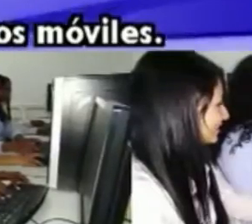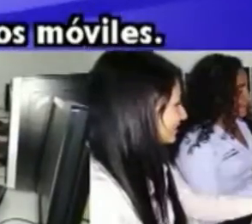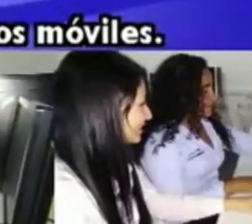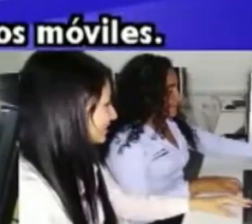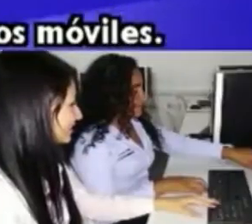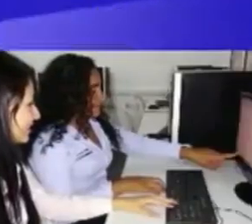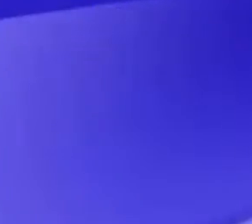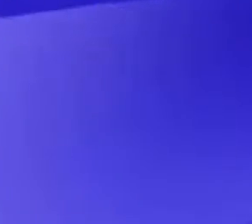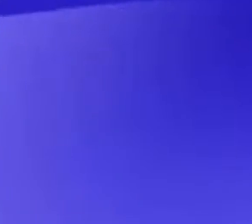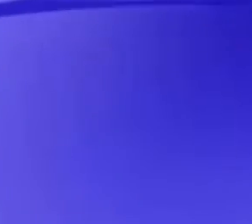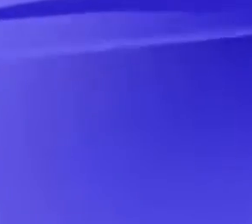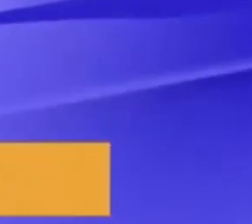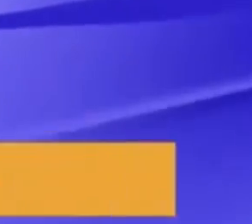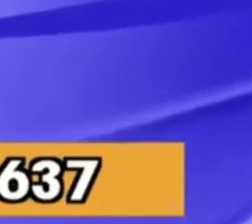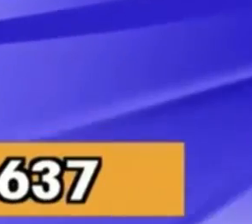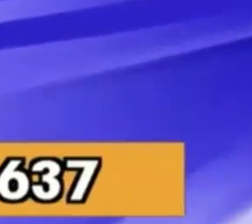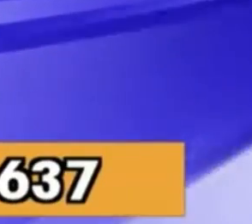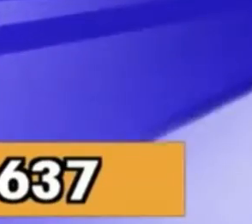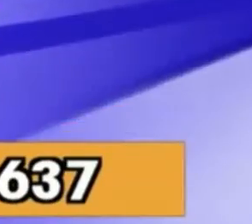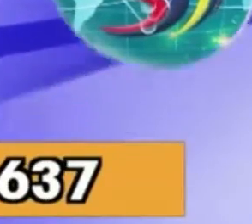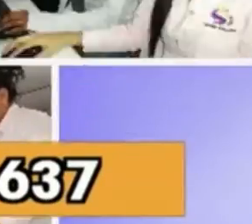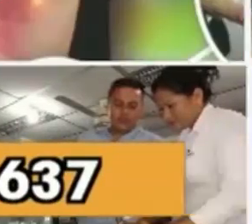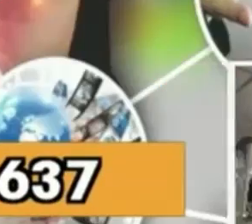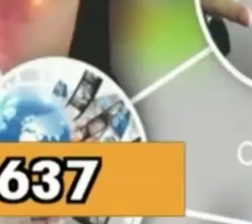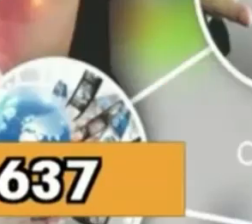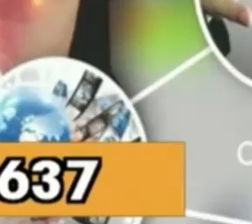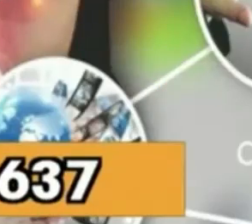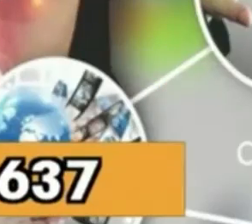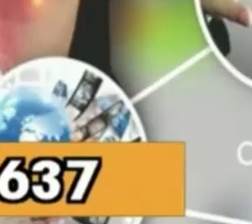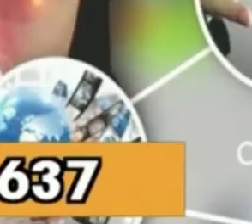En Sistemas Interactivos, usted sí aprende sistemas.